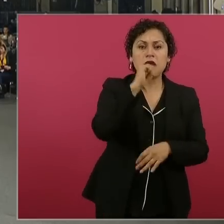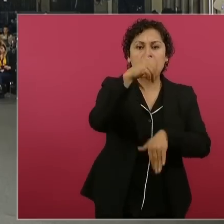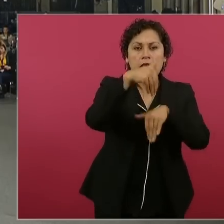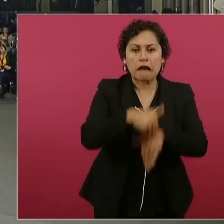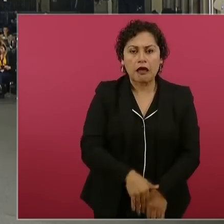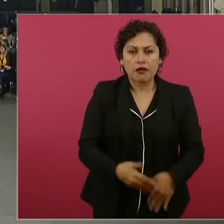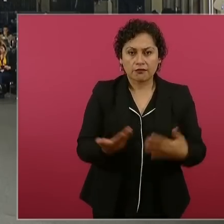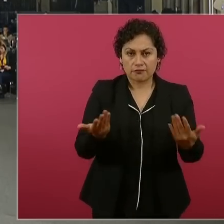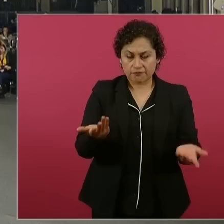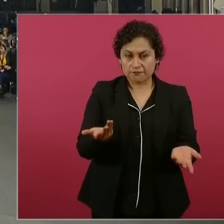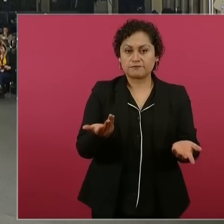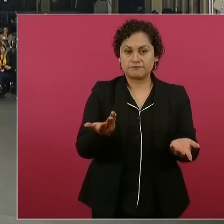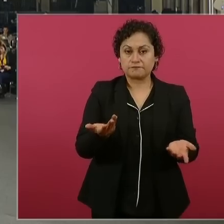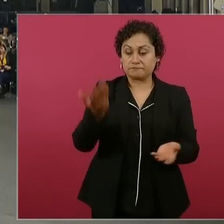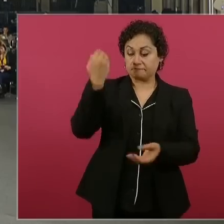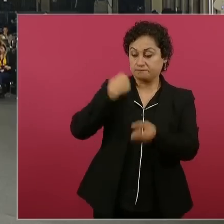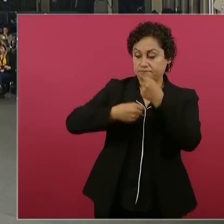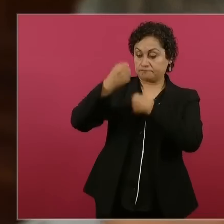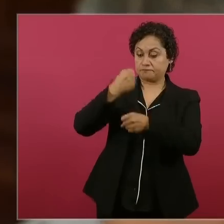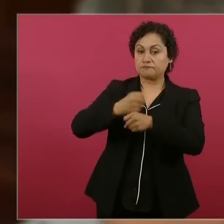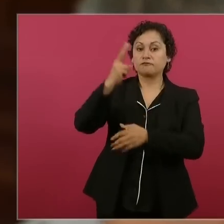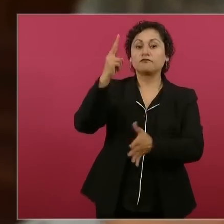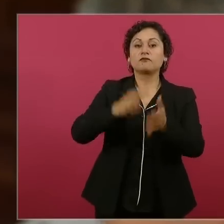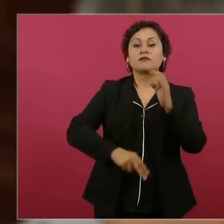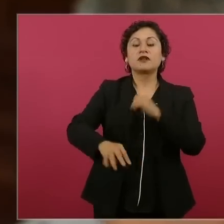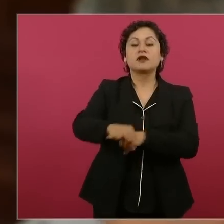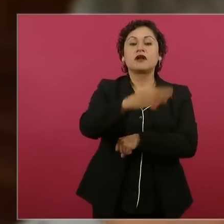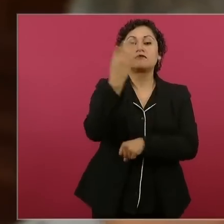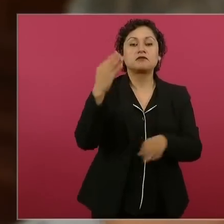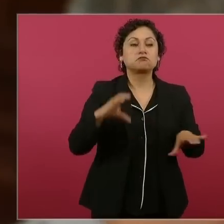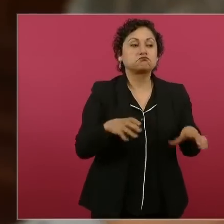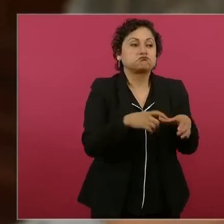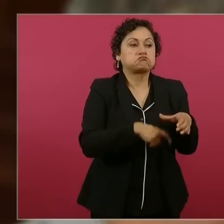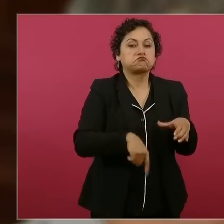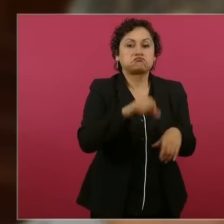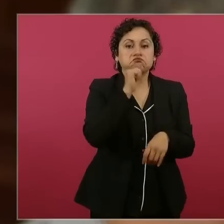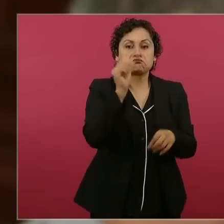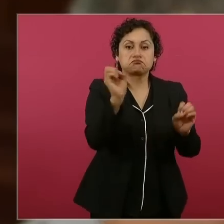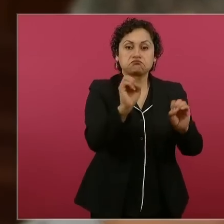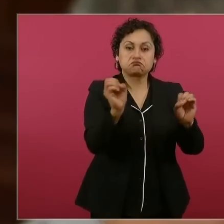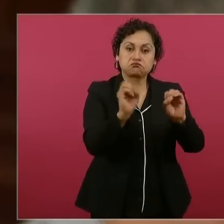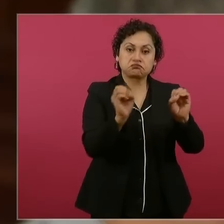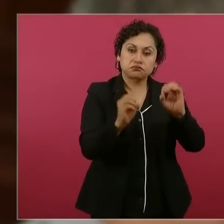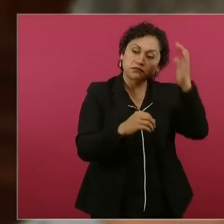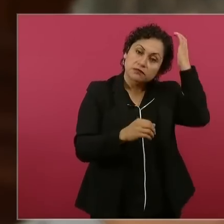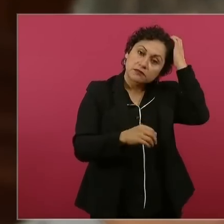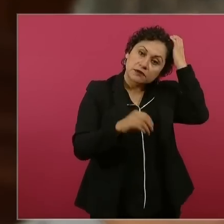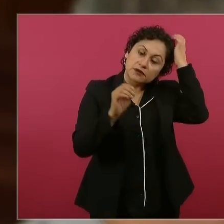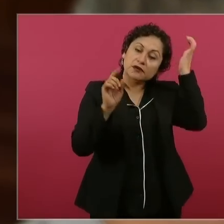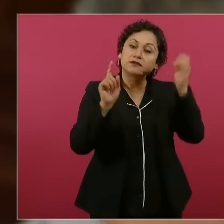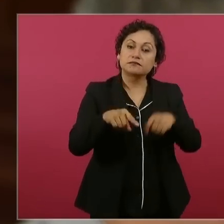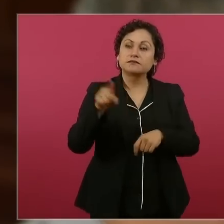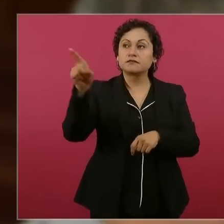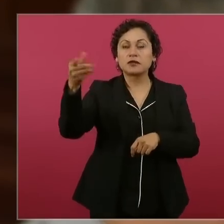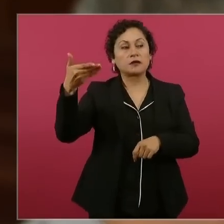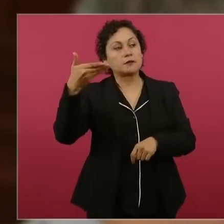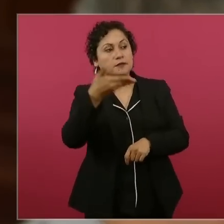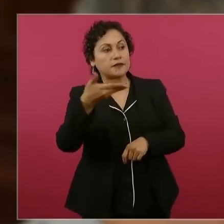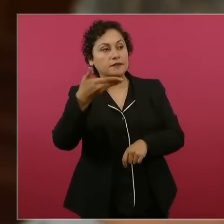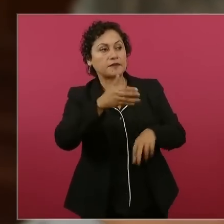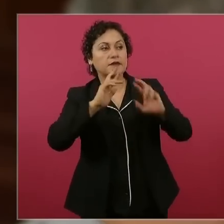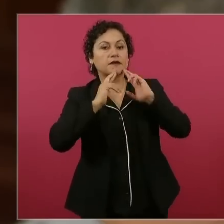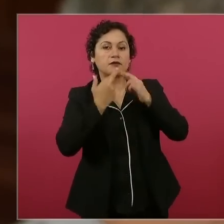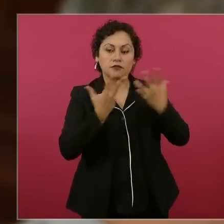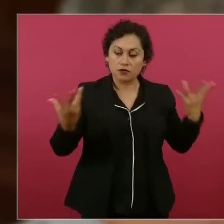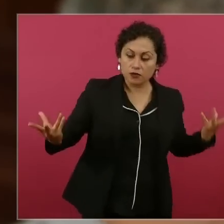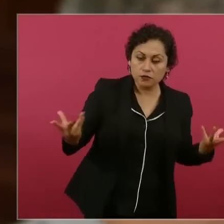desde el 2014, mismos que establecen este tipo de reuniones que se ha solicitado y que el subsecretario de